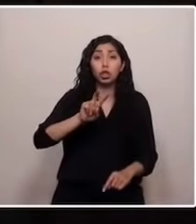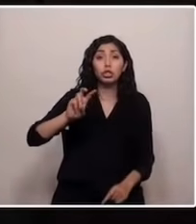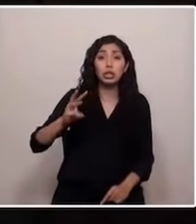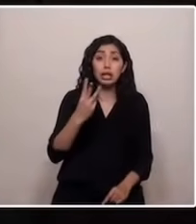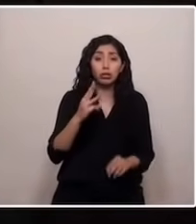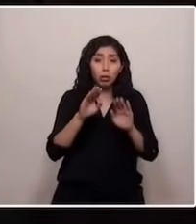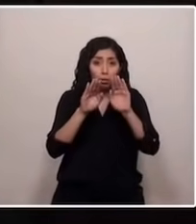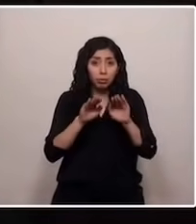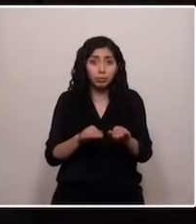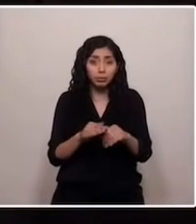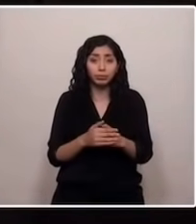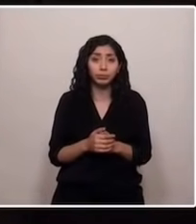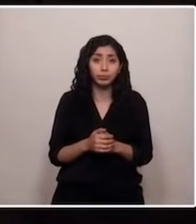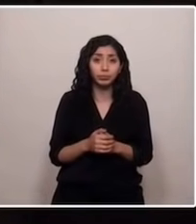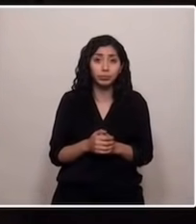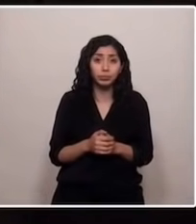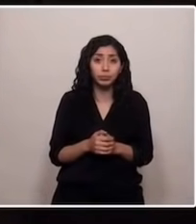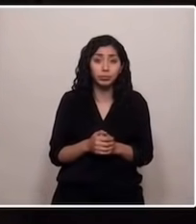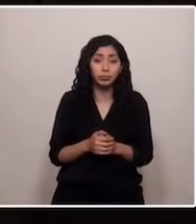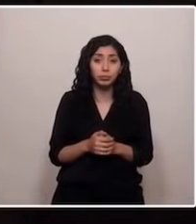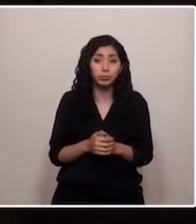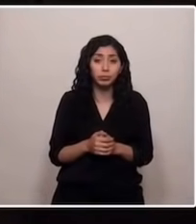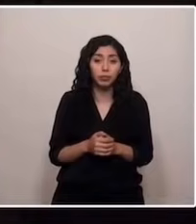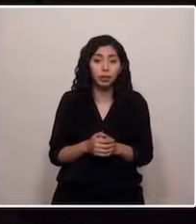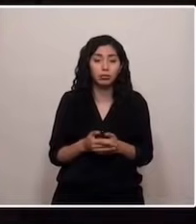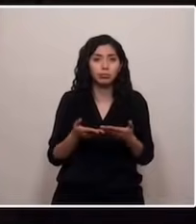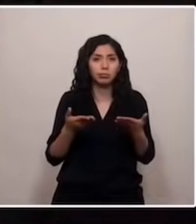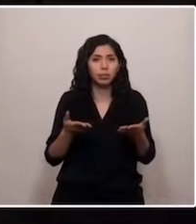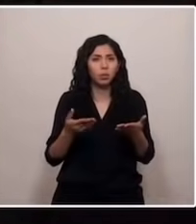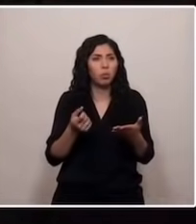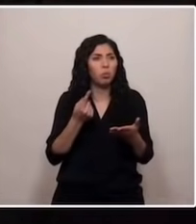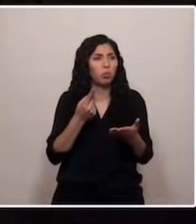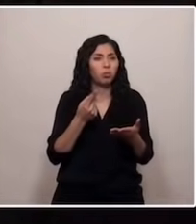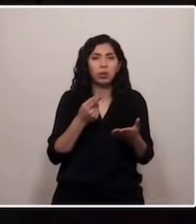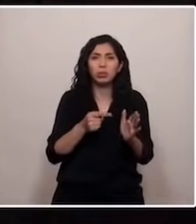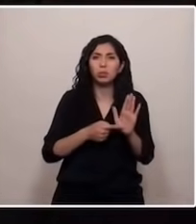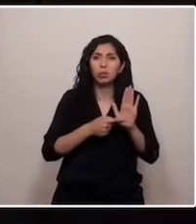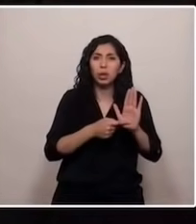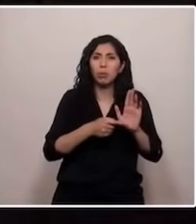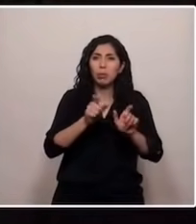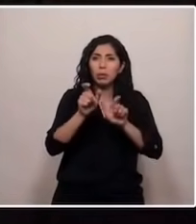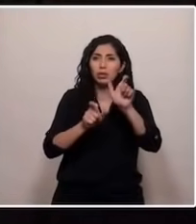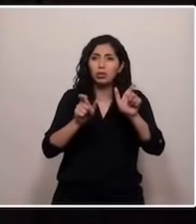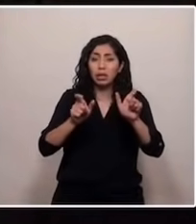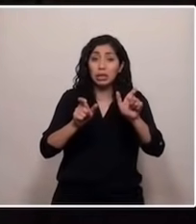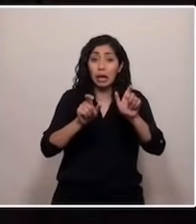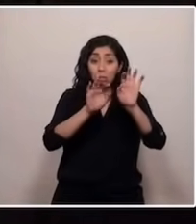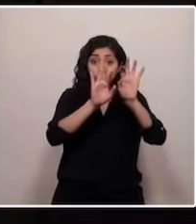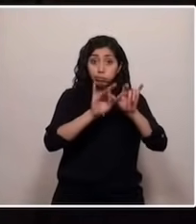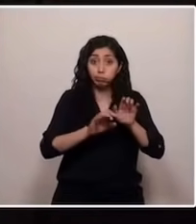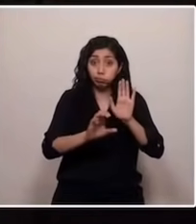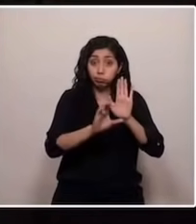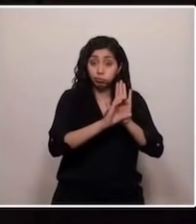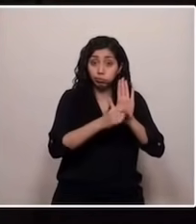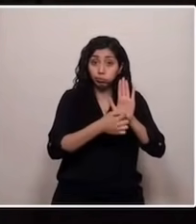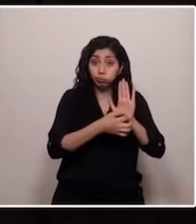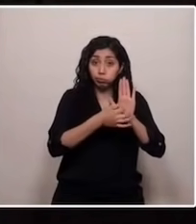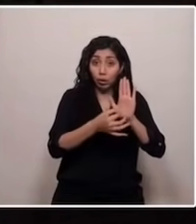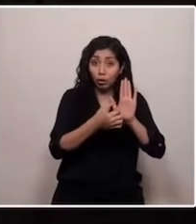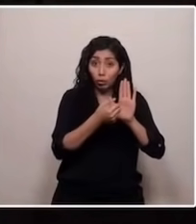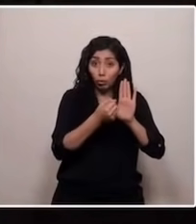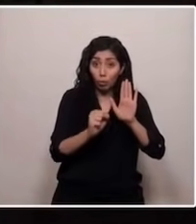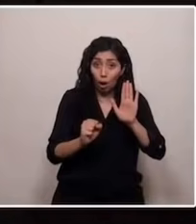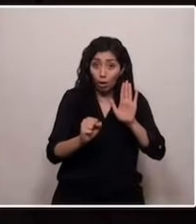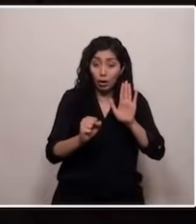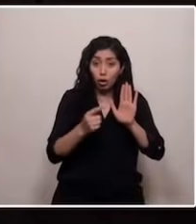soberano y autónomo que el mensaje estaba enviando a la ciudadanía si el órgano llamado redactar el texto que limita el poder para proteger sus derechos no es capaz de reconocer los límites